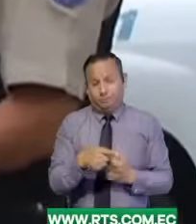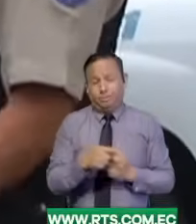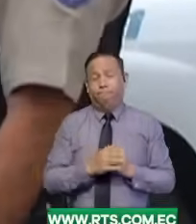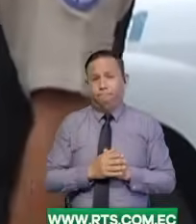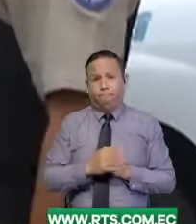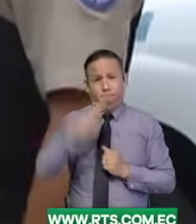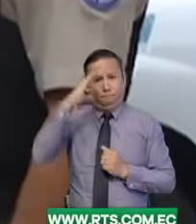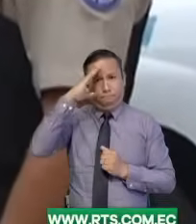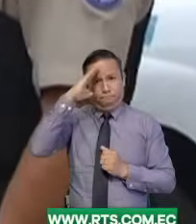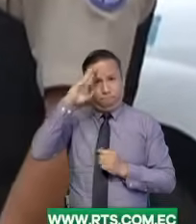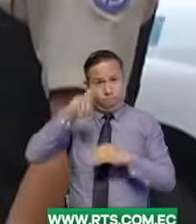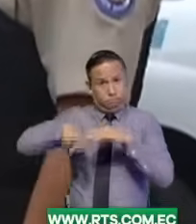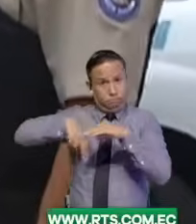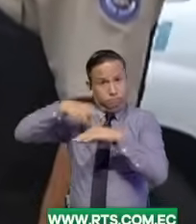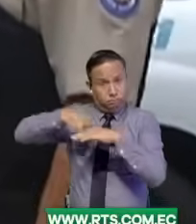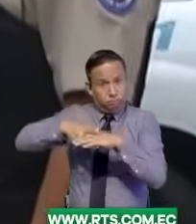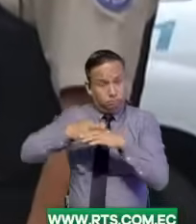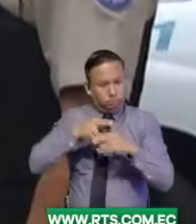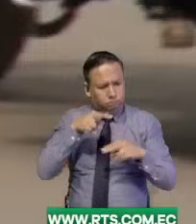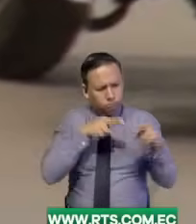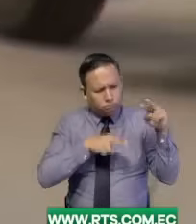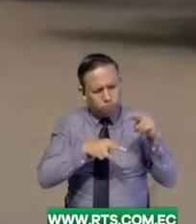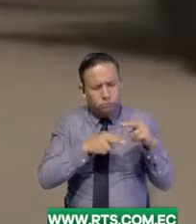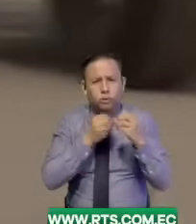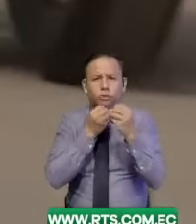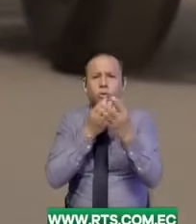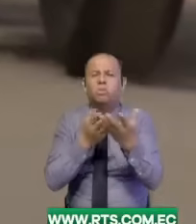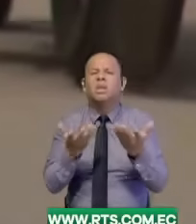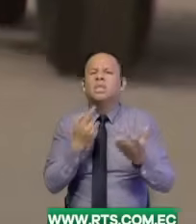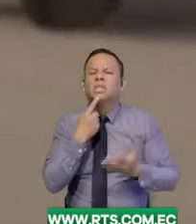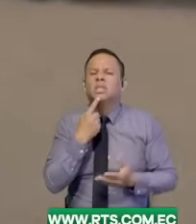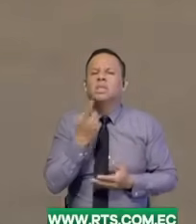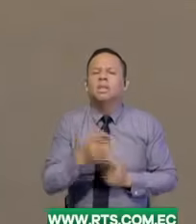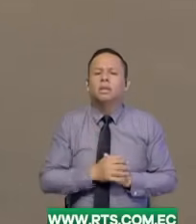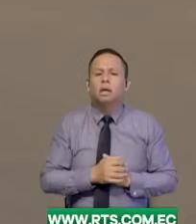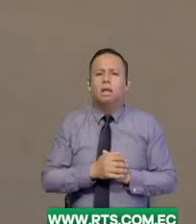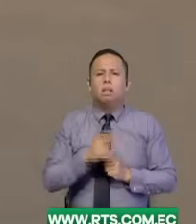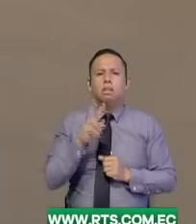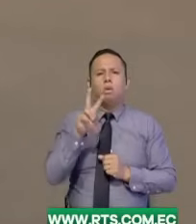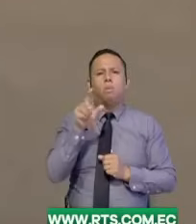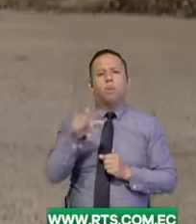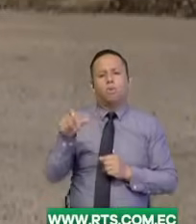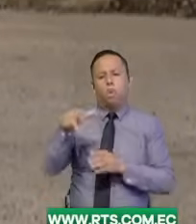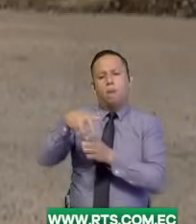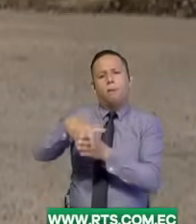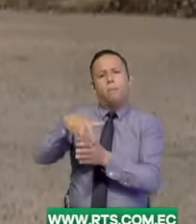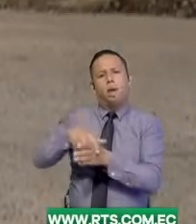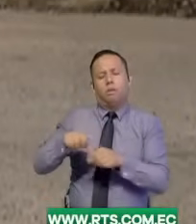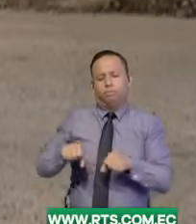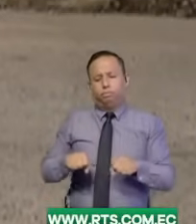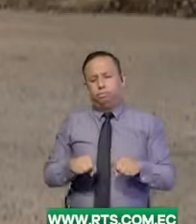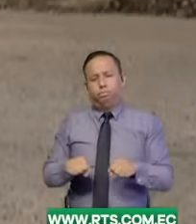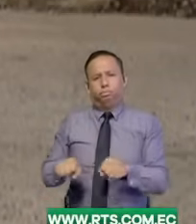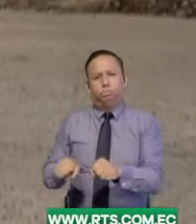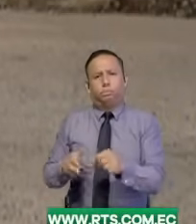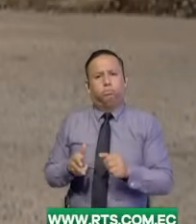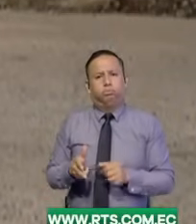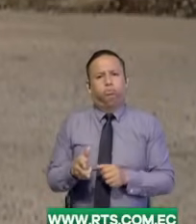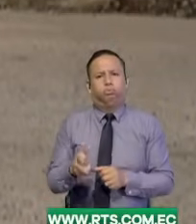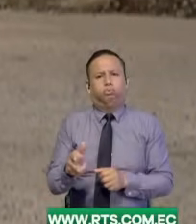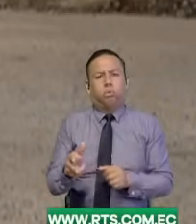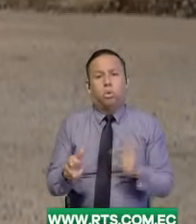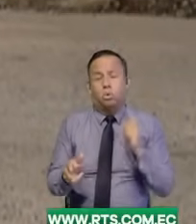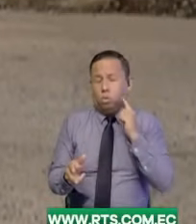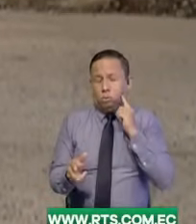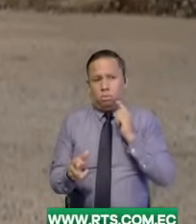la Policía Nacional, fueron atacados por 12 sicarios en motocicleta. Cuando escuchamos los disparos, yo me levanté